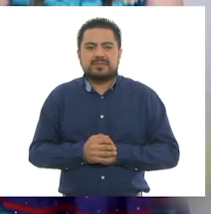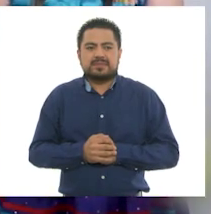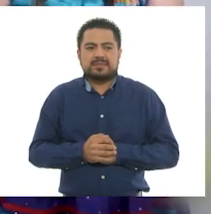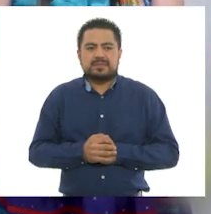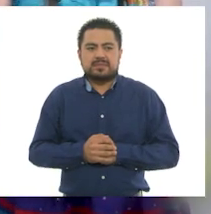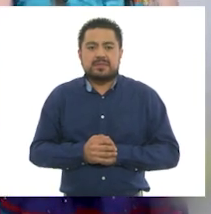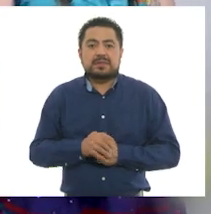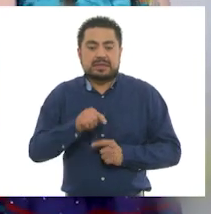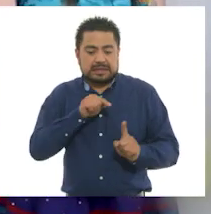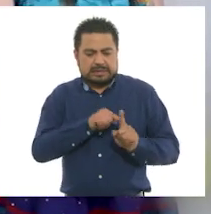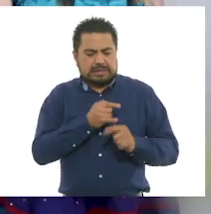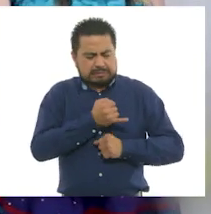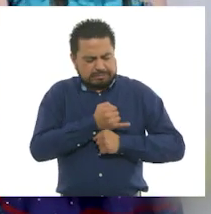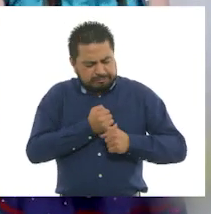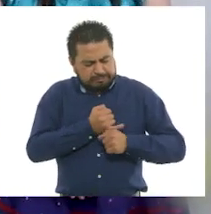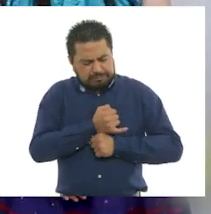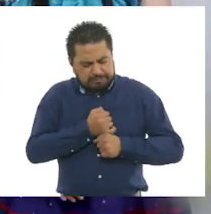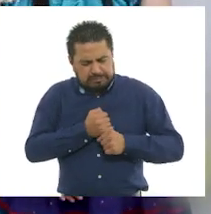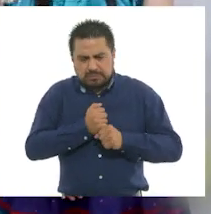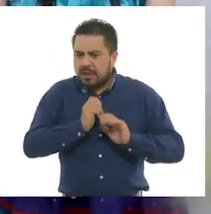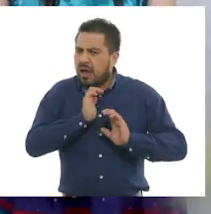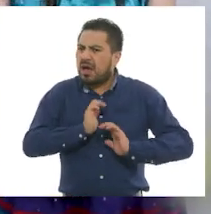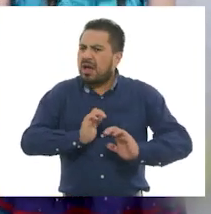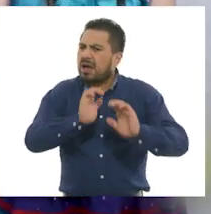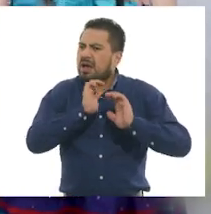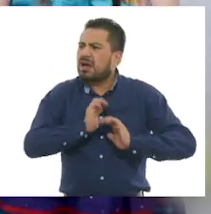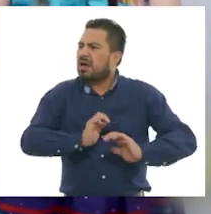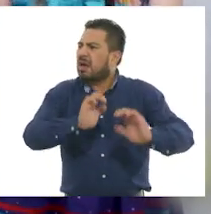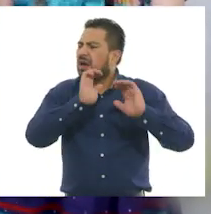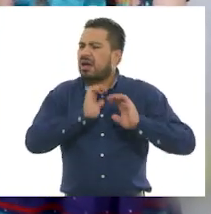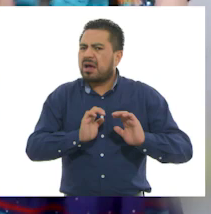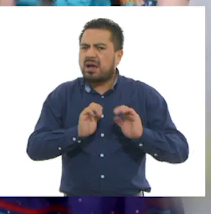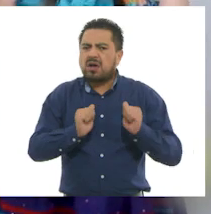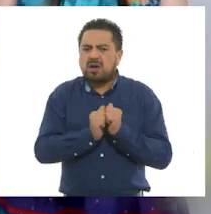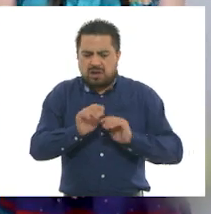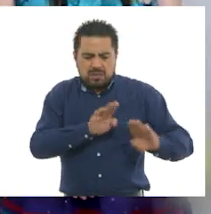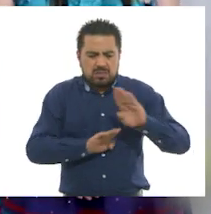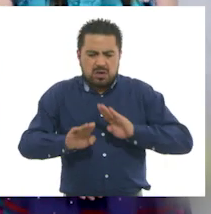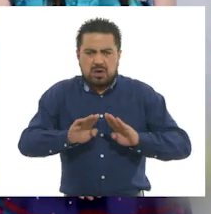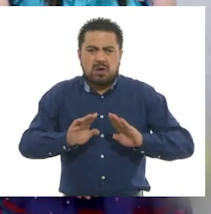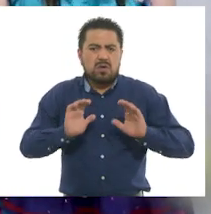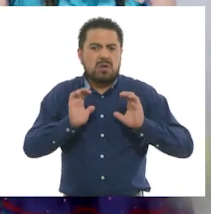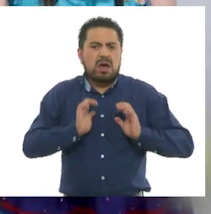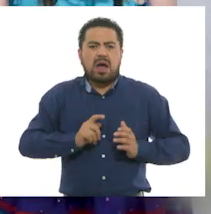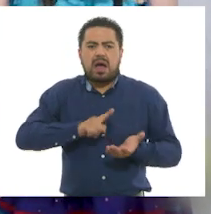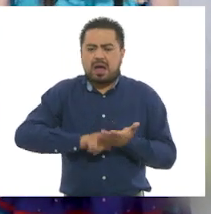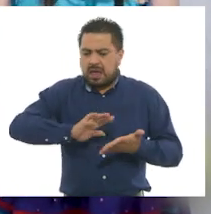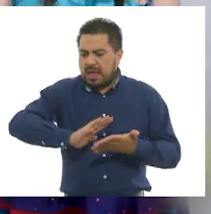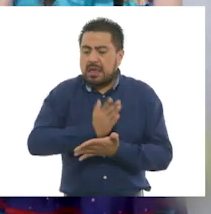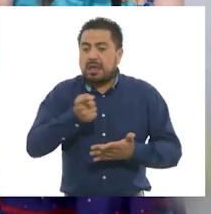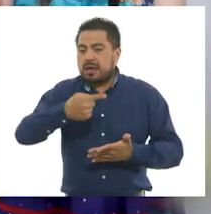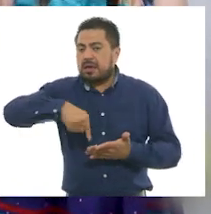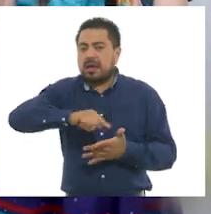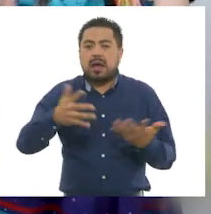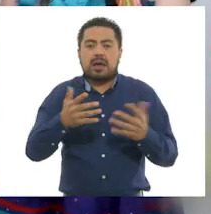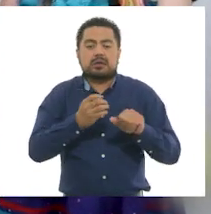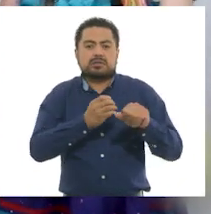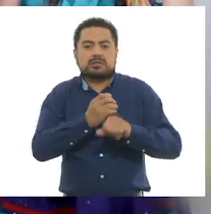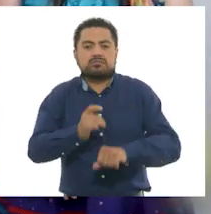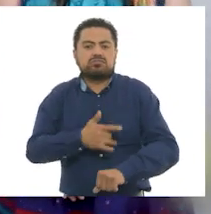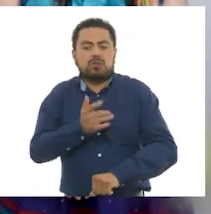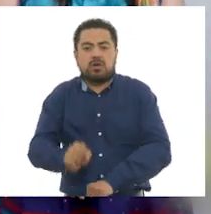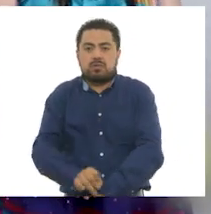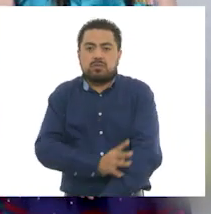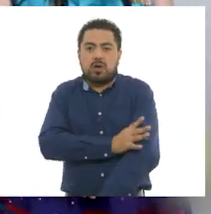Gunther Kreutz estudió sobre el canto, se centró en los marcadores biológicos del sistema inmunitario, además de hacerlo en los estados